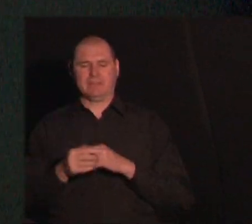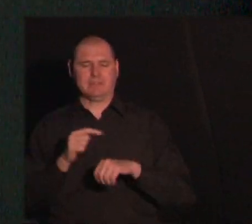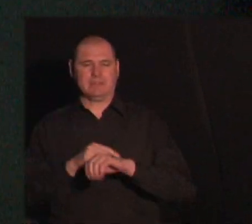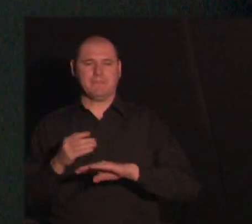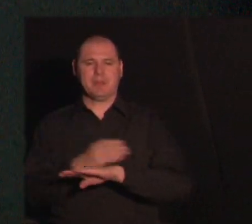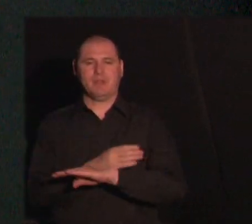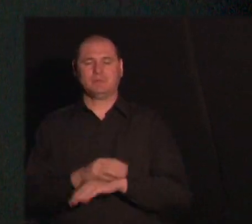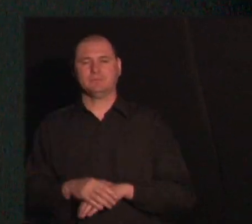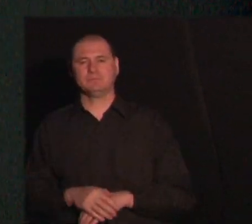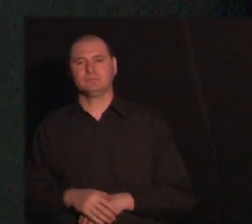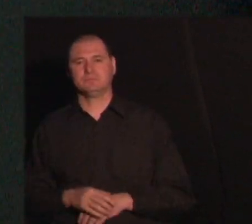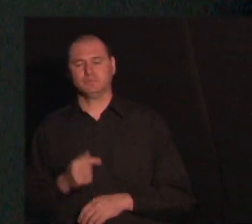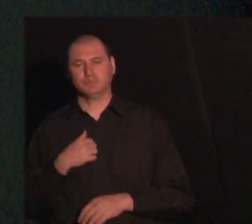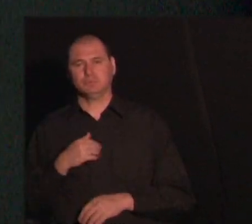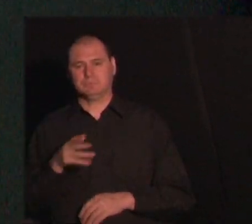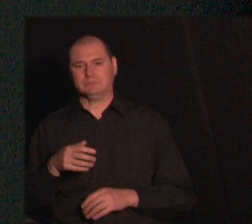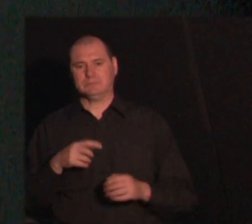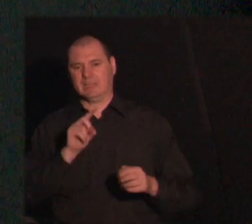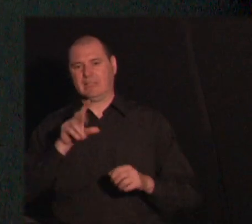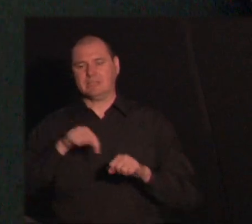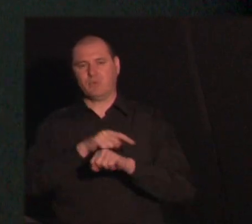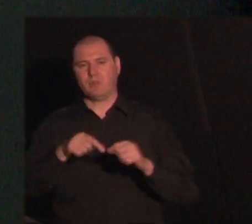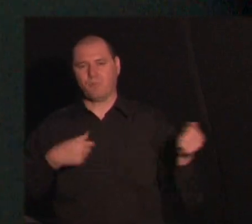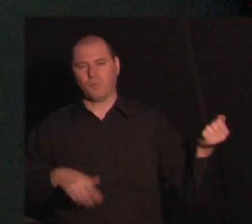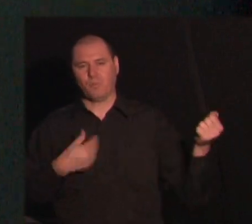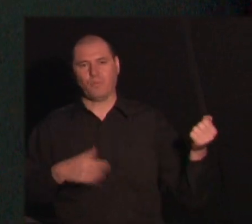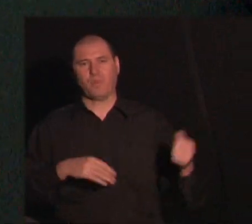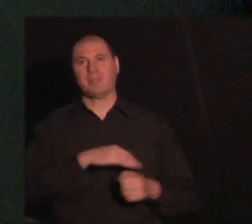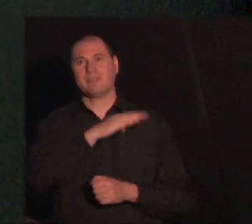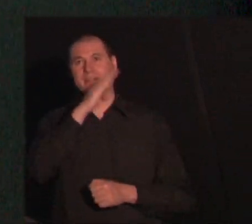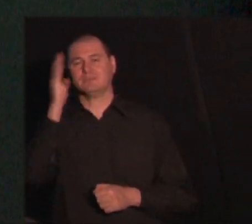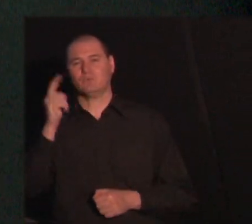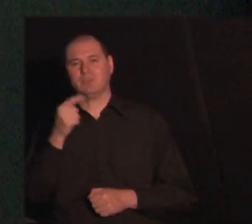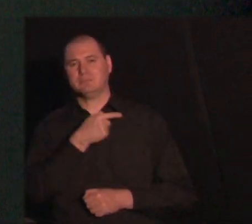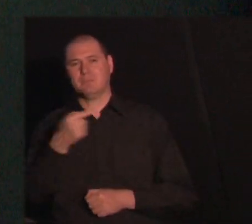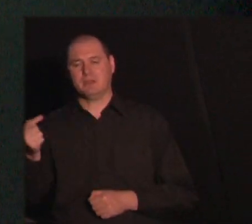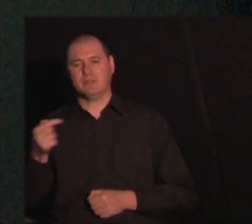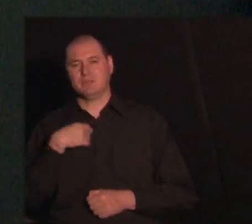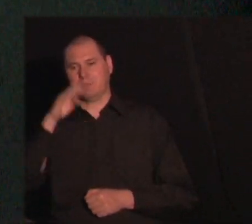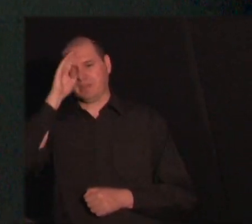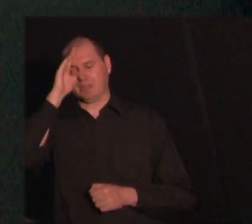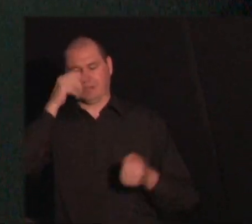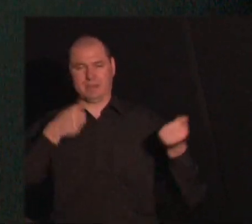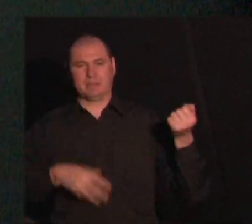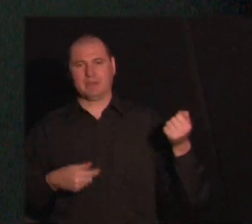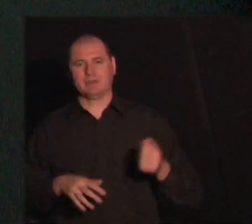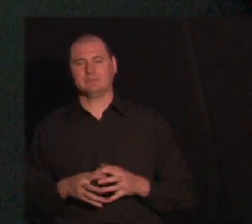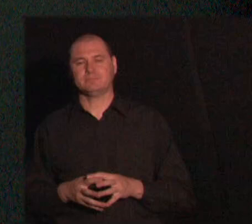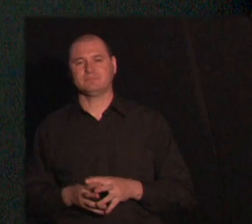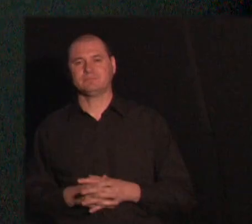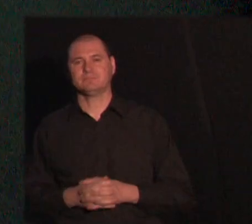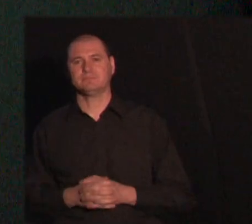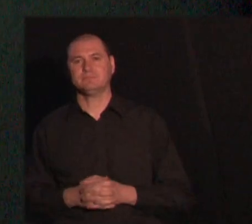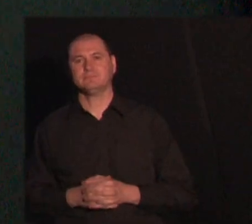puntual. Y nada, yo le metía 13 horas al día para tocar la guitarra. Y en una semana y media aprendí a tocar guitarra, a